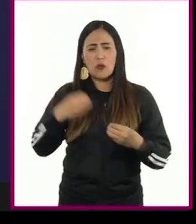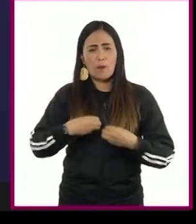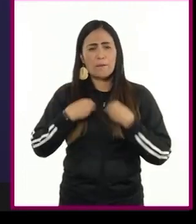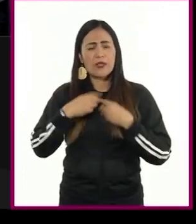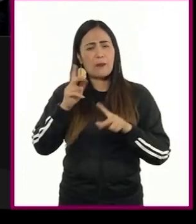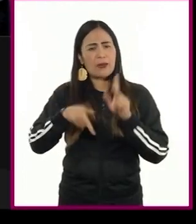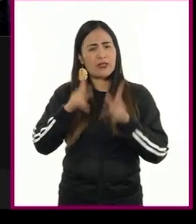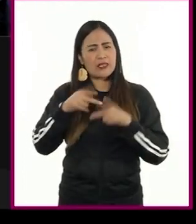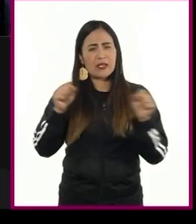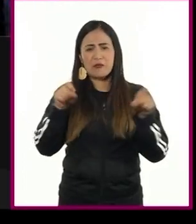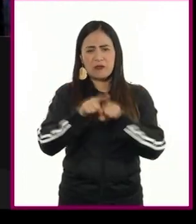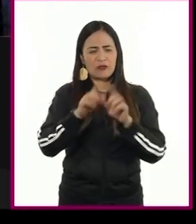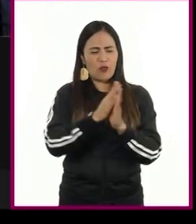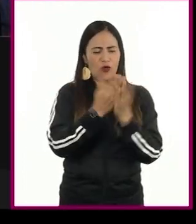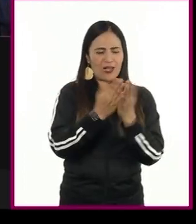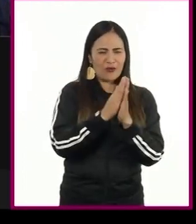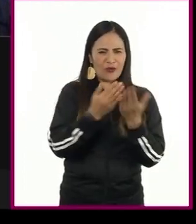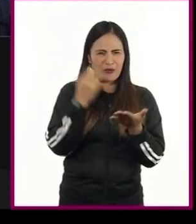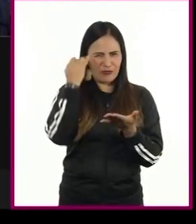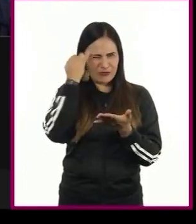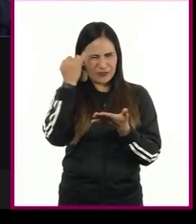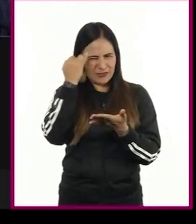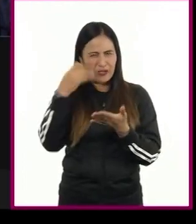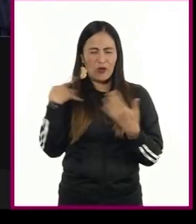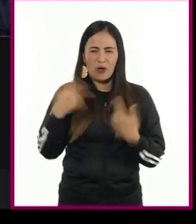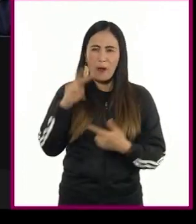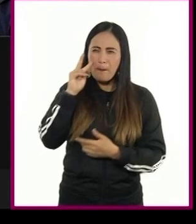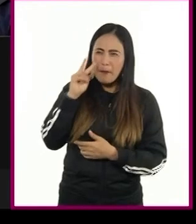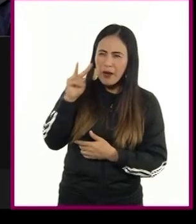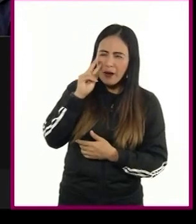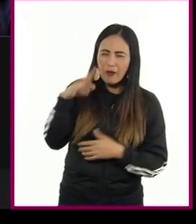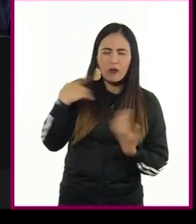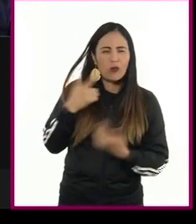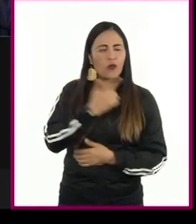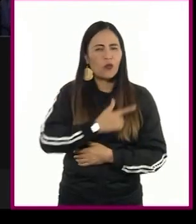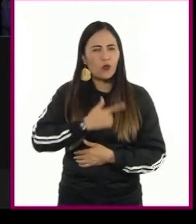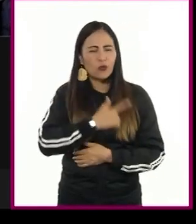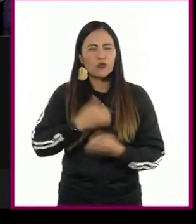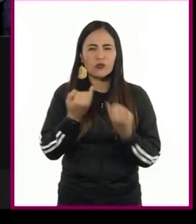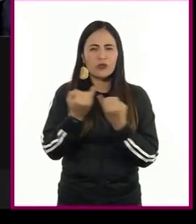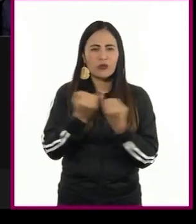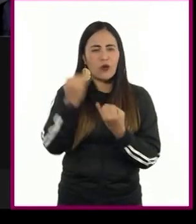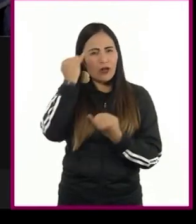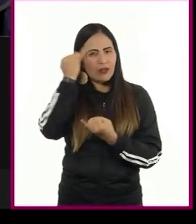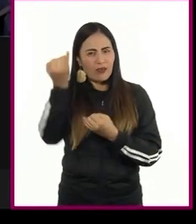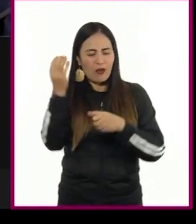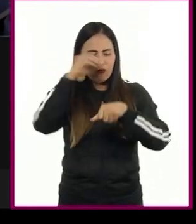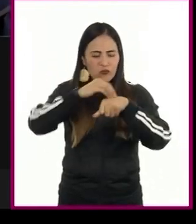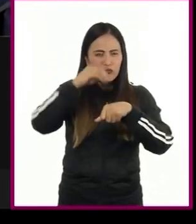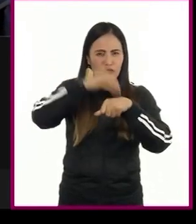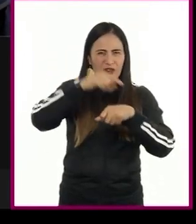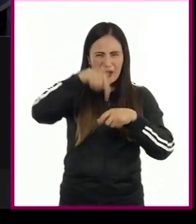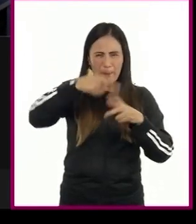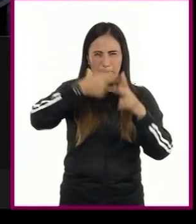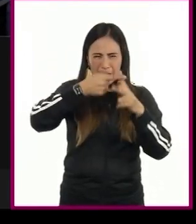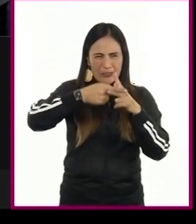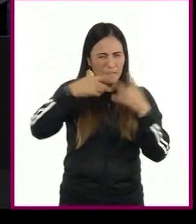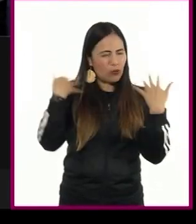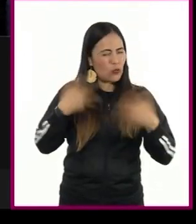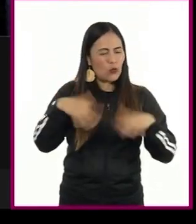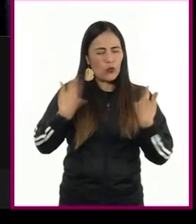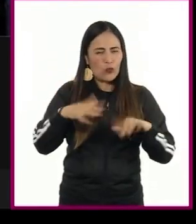de sus obras. Ha sido un gusto escucharlo y conocer un poco más de sus muchas aportaciones a las matemáticas, que sin